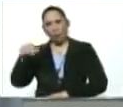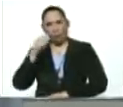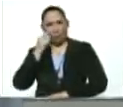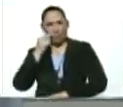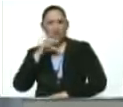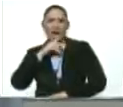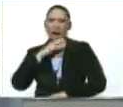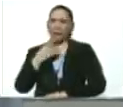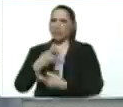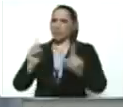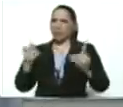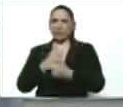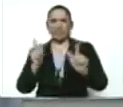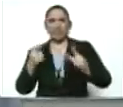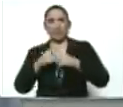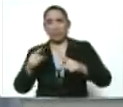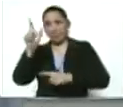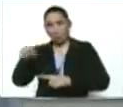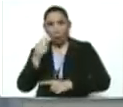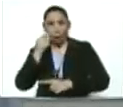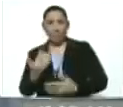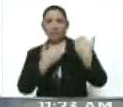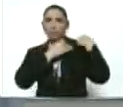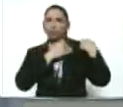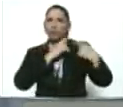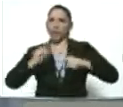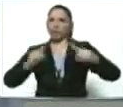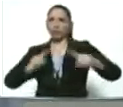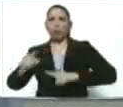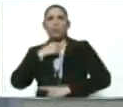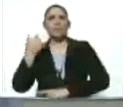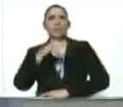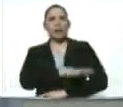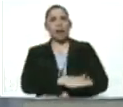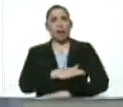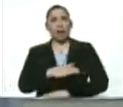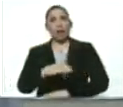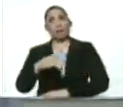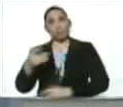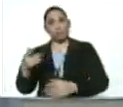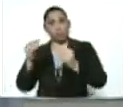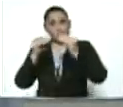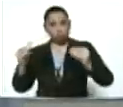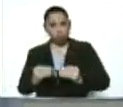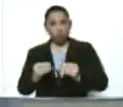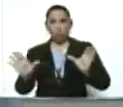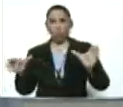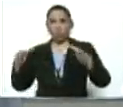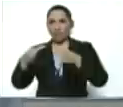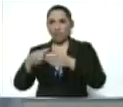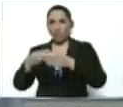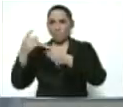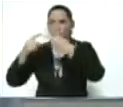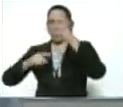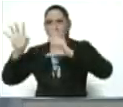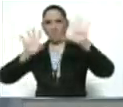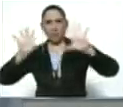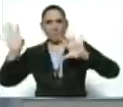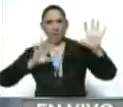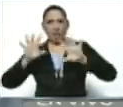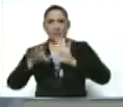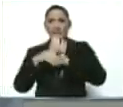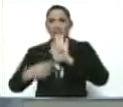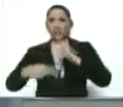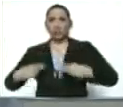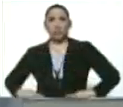fue responsable de esta acción criminal, donde, por cierto, los organismos multilaterales de derechos humanos no hicieron